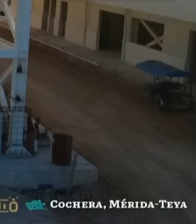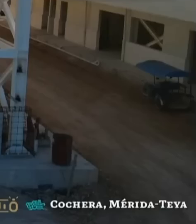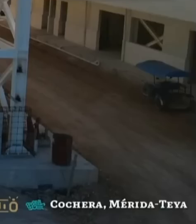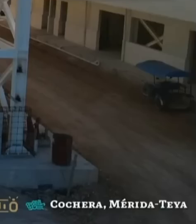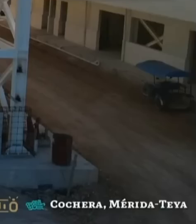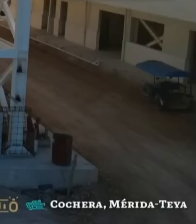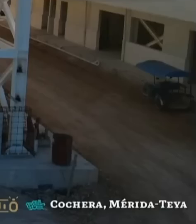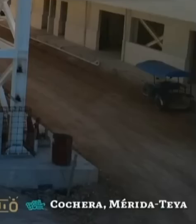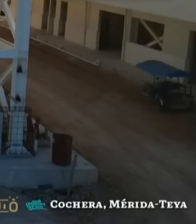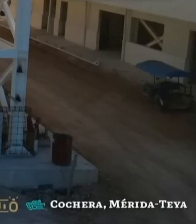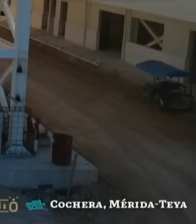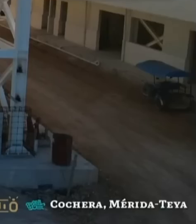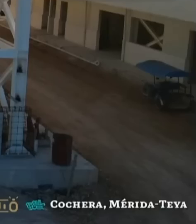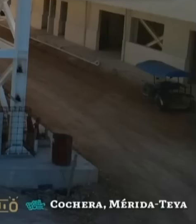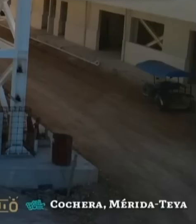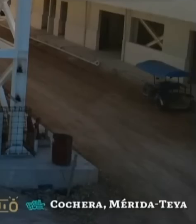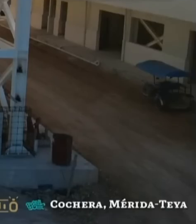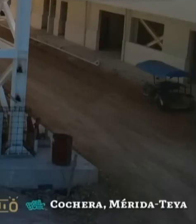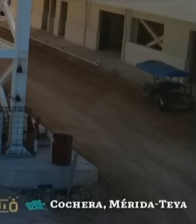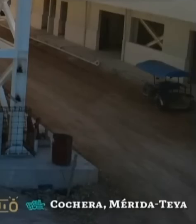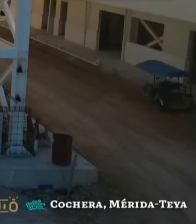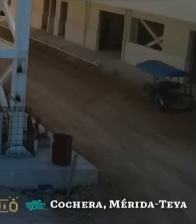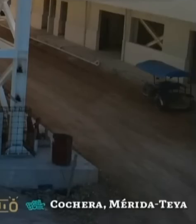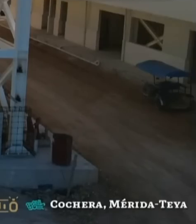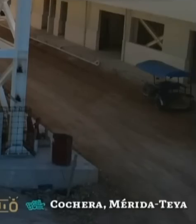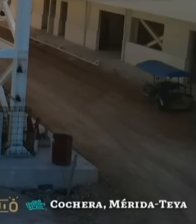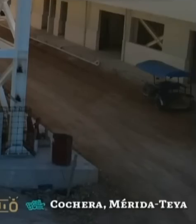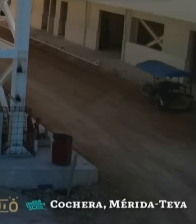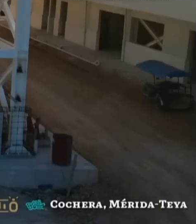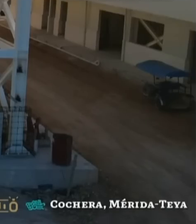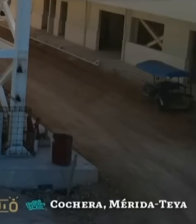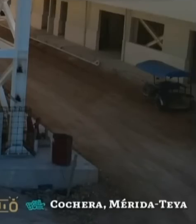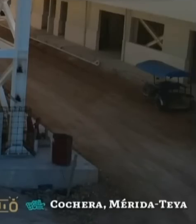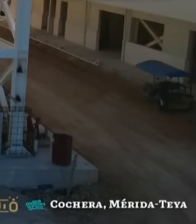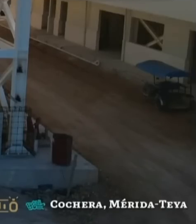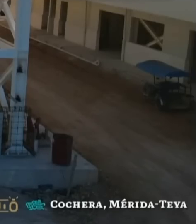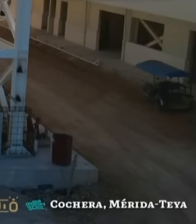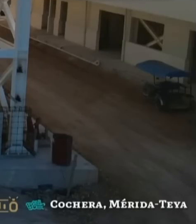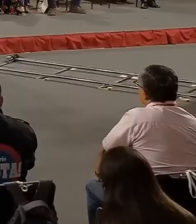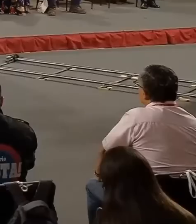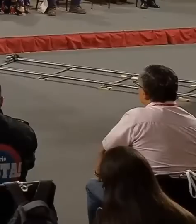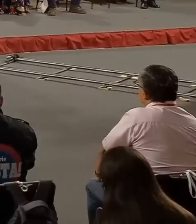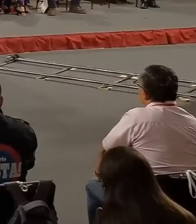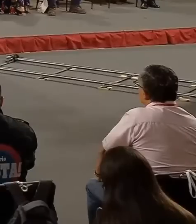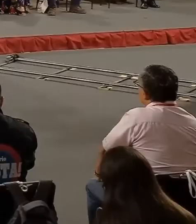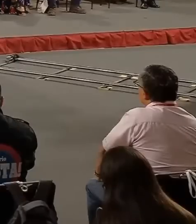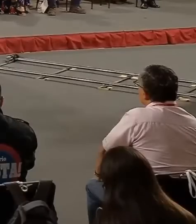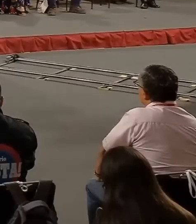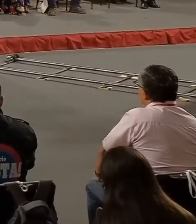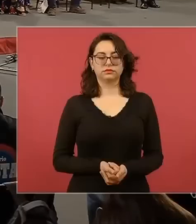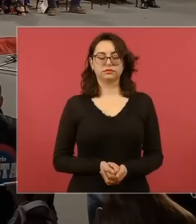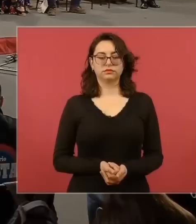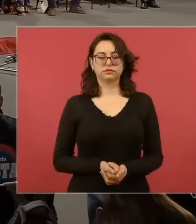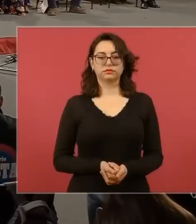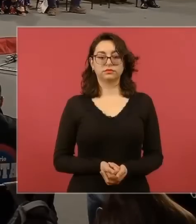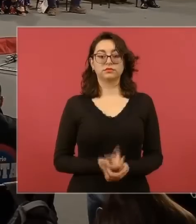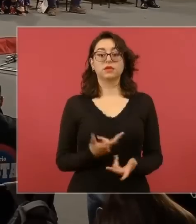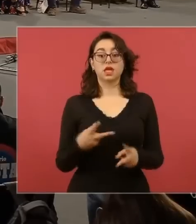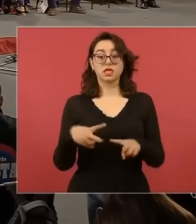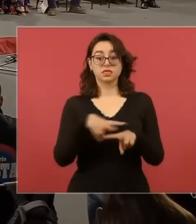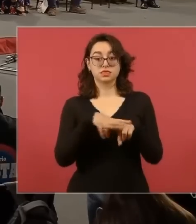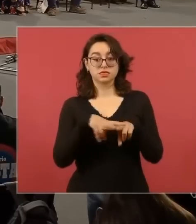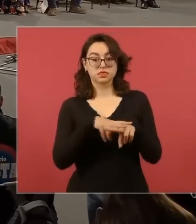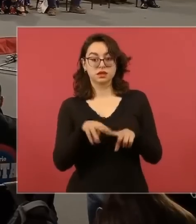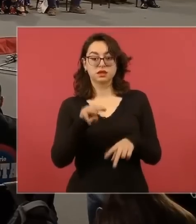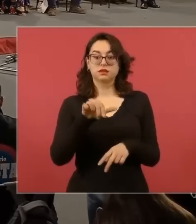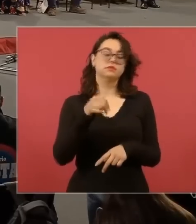de fauna, 80 ya se concluyeron y 38 están en proceso. La obra del Tren Maya en el tramo 3